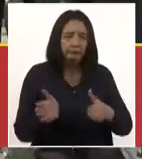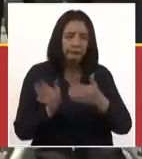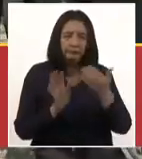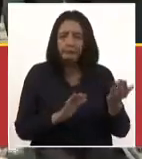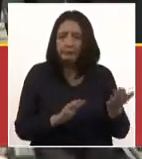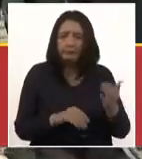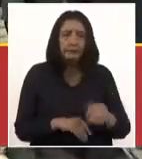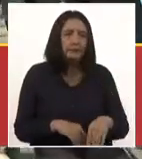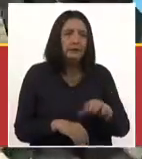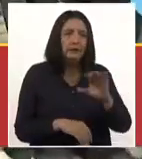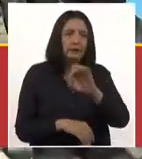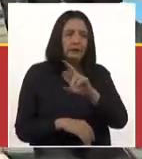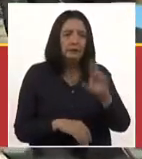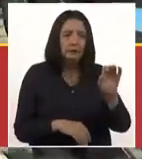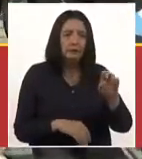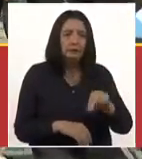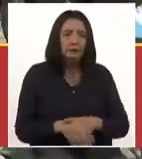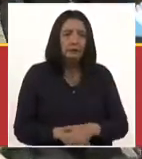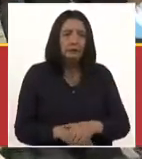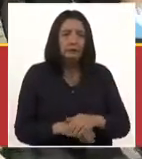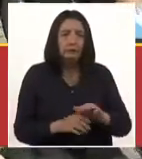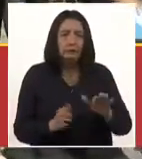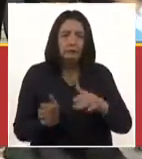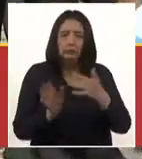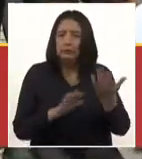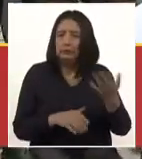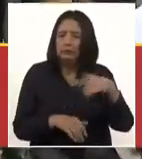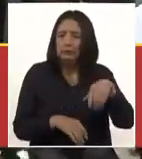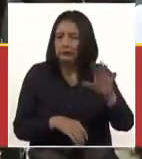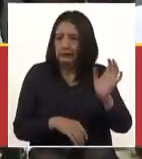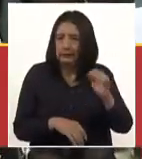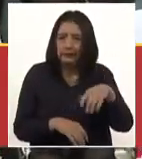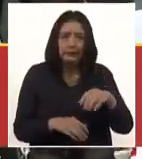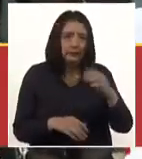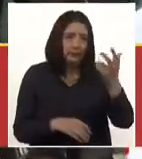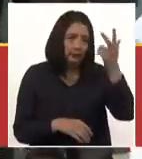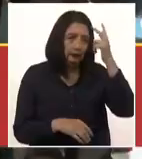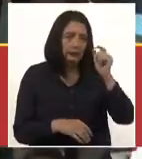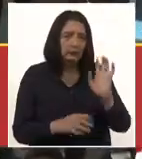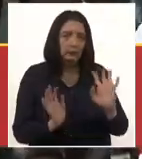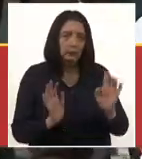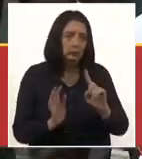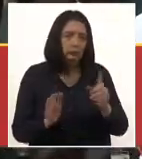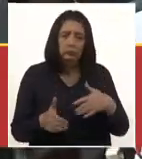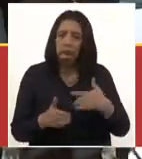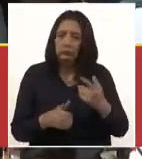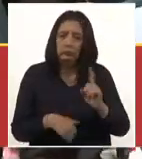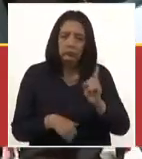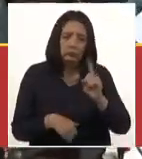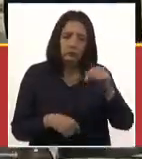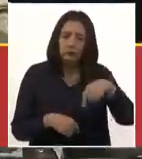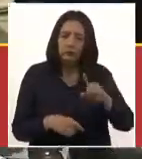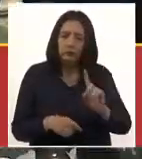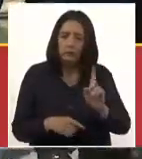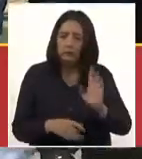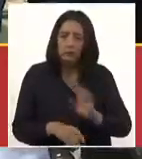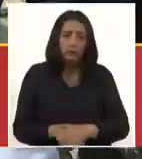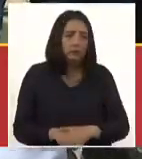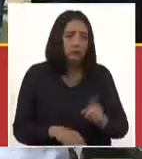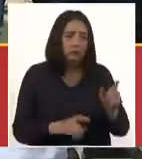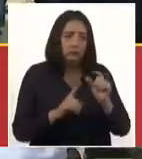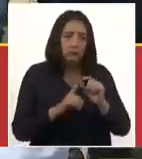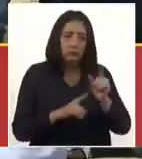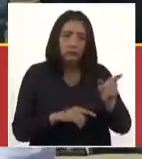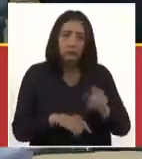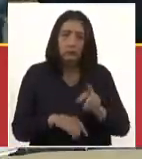¡Muerte a Cerrón! ¡Y a Castillo! No puede pasar eso acá. Fueron las